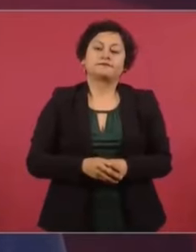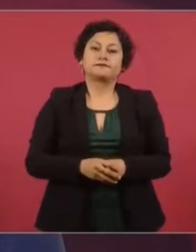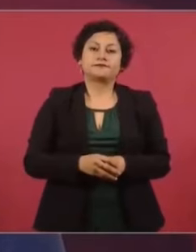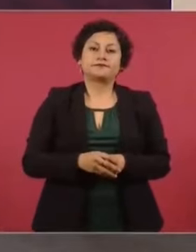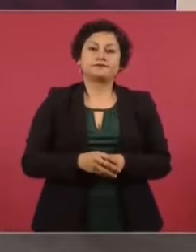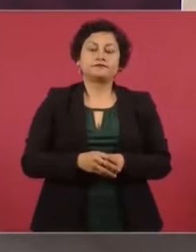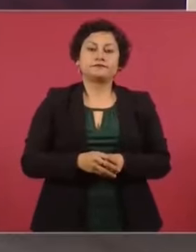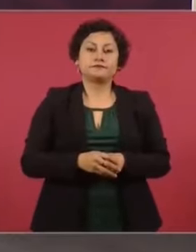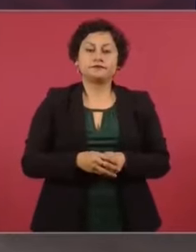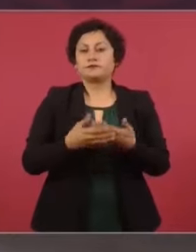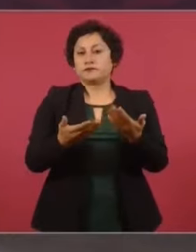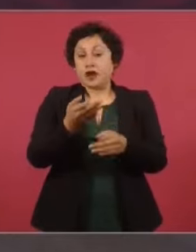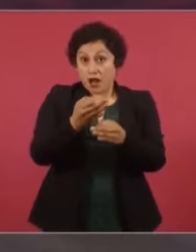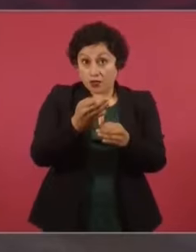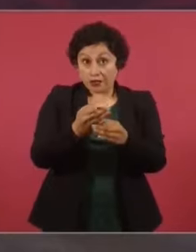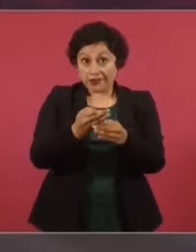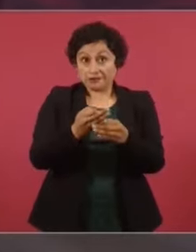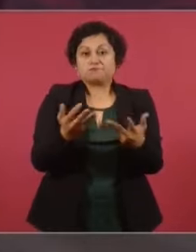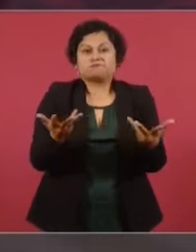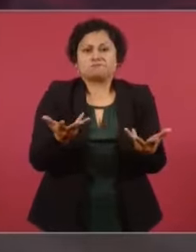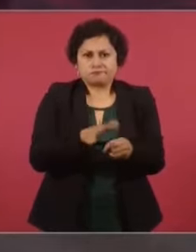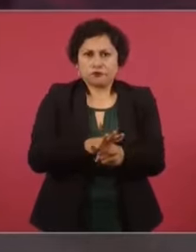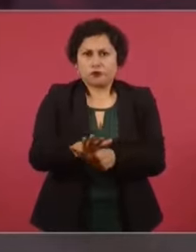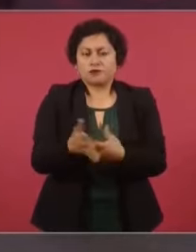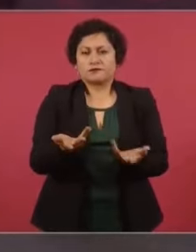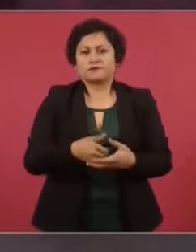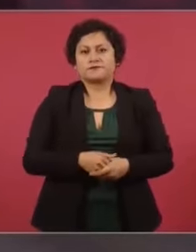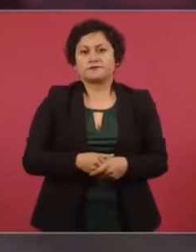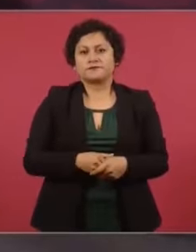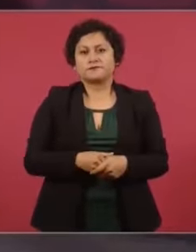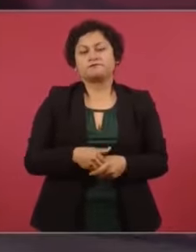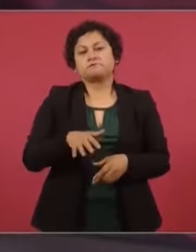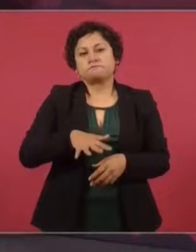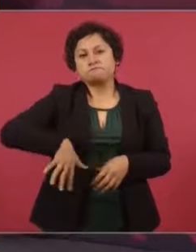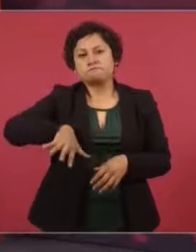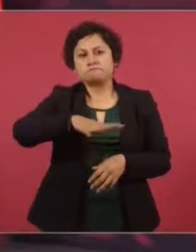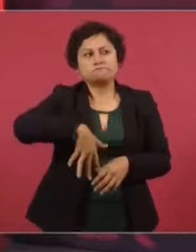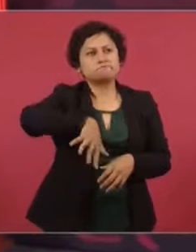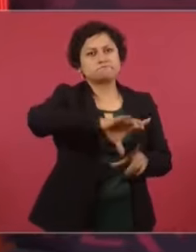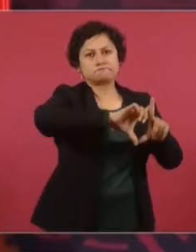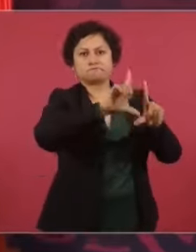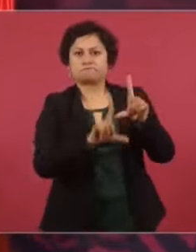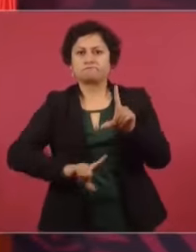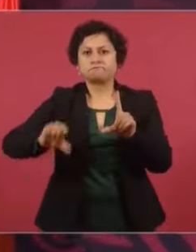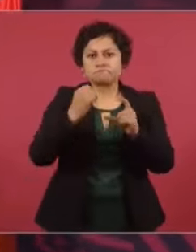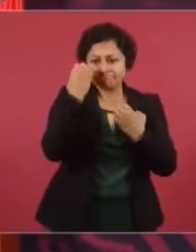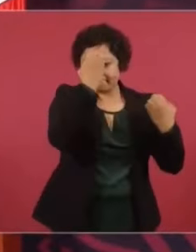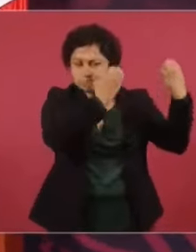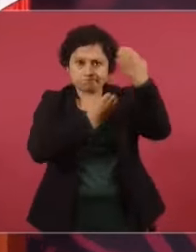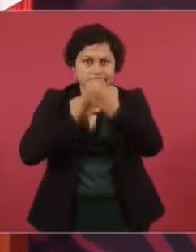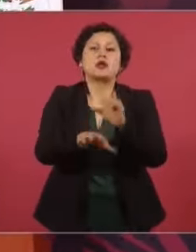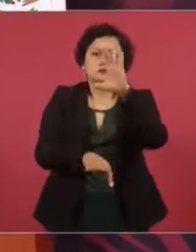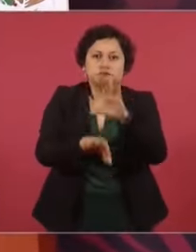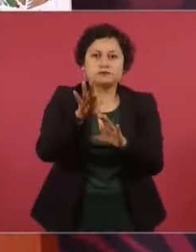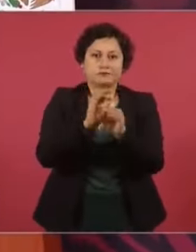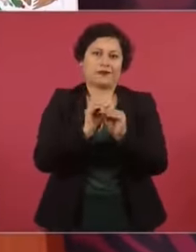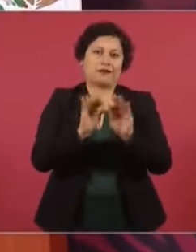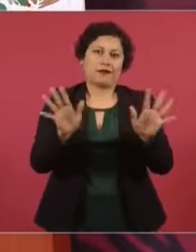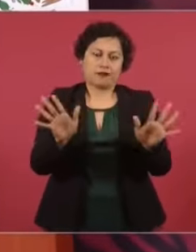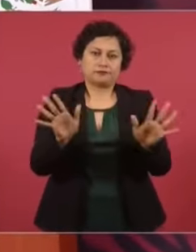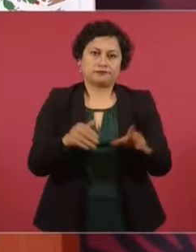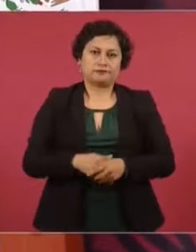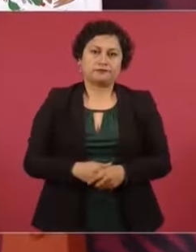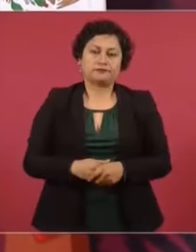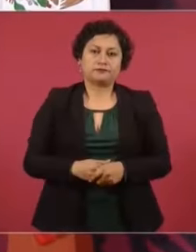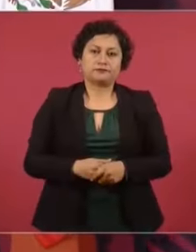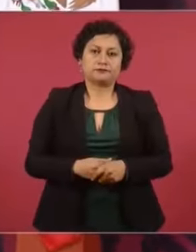está llevando a cabo, pues es una revisión y una búsqueda general, nacional, para aclarar precisamente qué es lo que